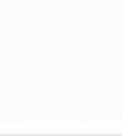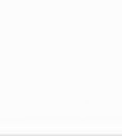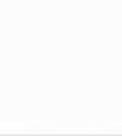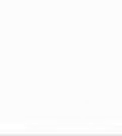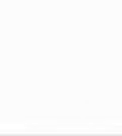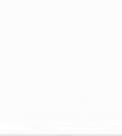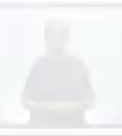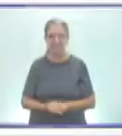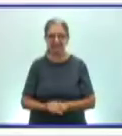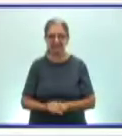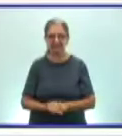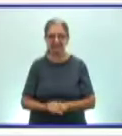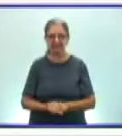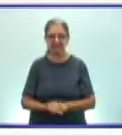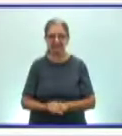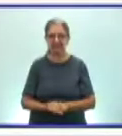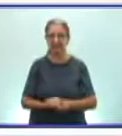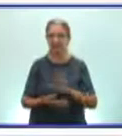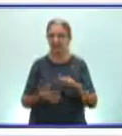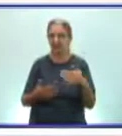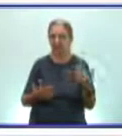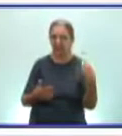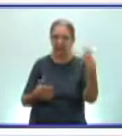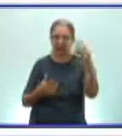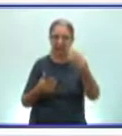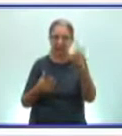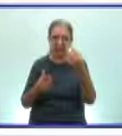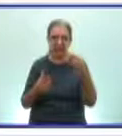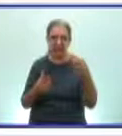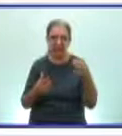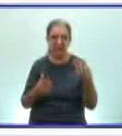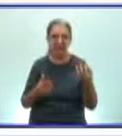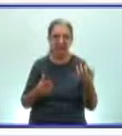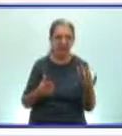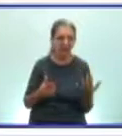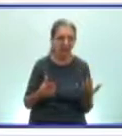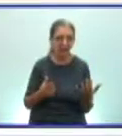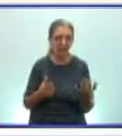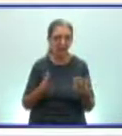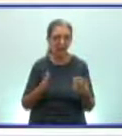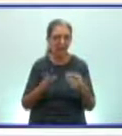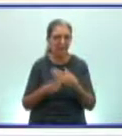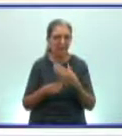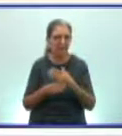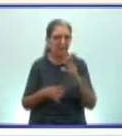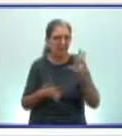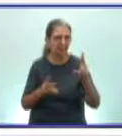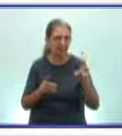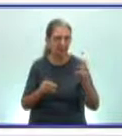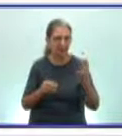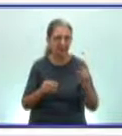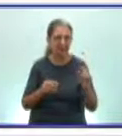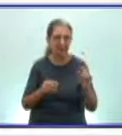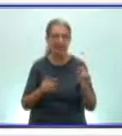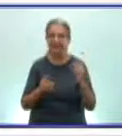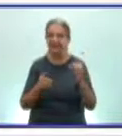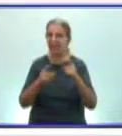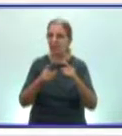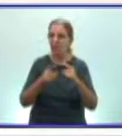¿Cuáles serán entonces las características que identifican a una media aritmética? Se calcula solo para